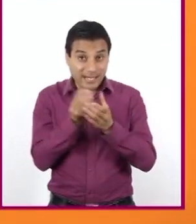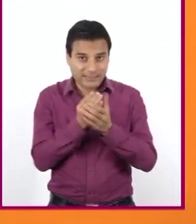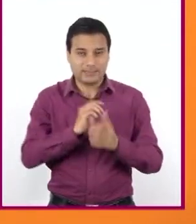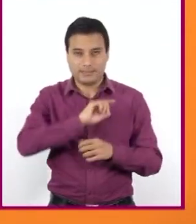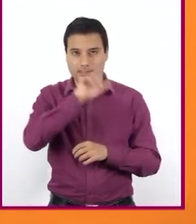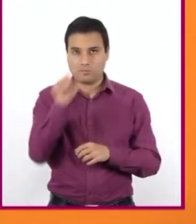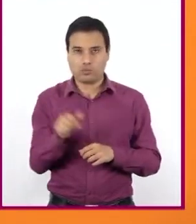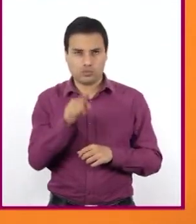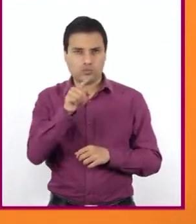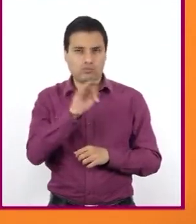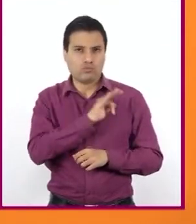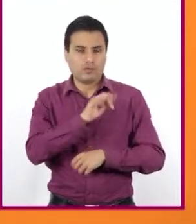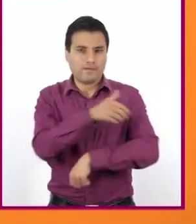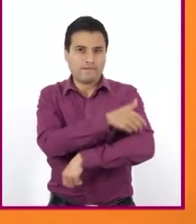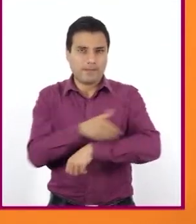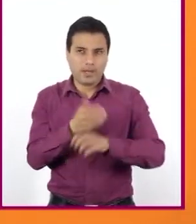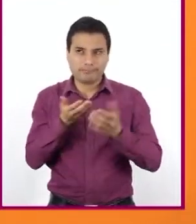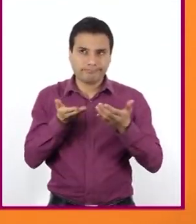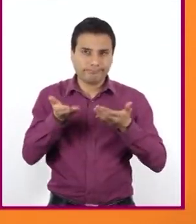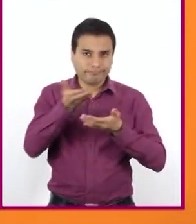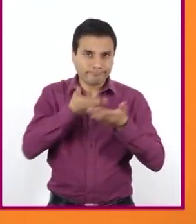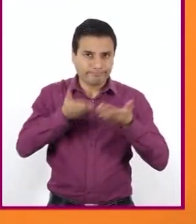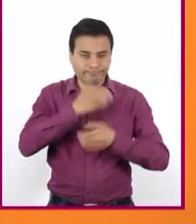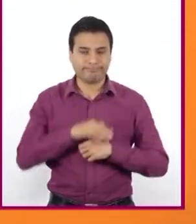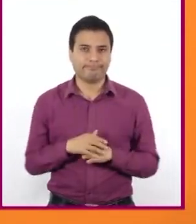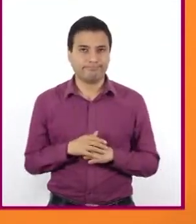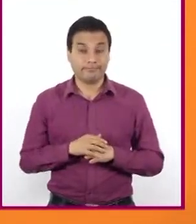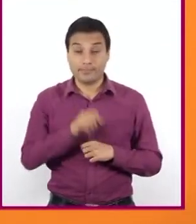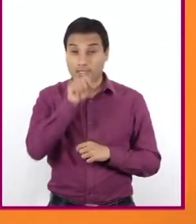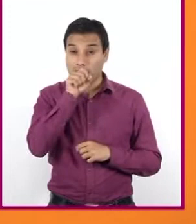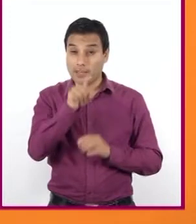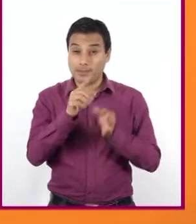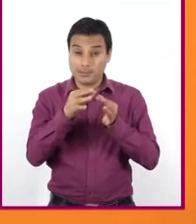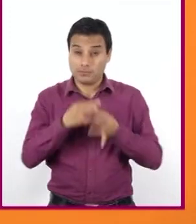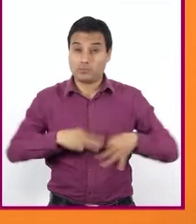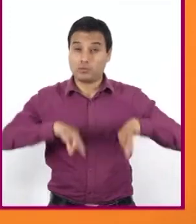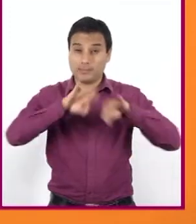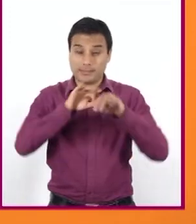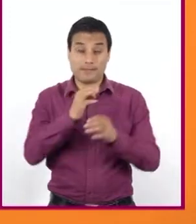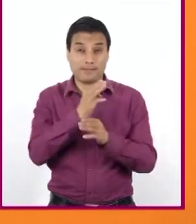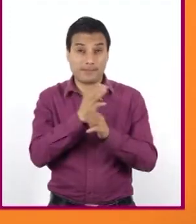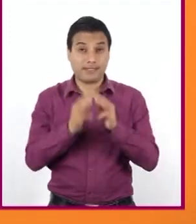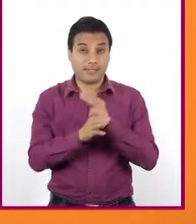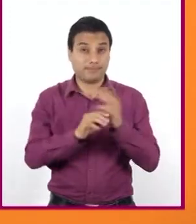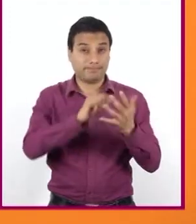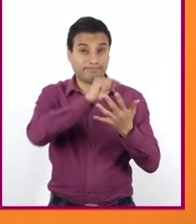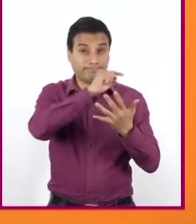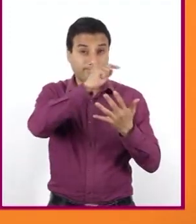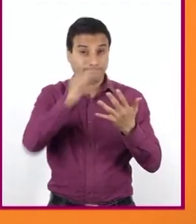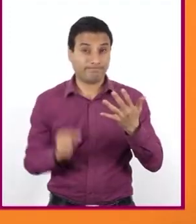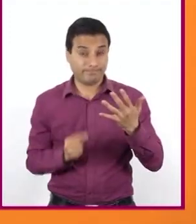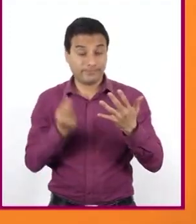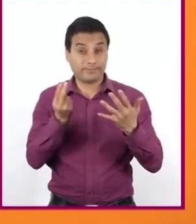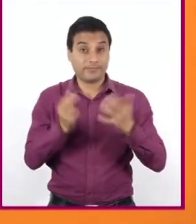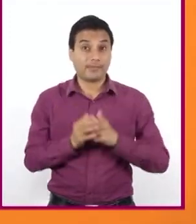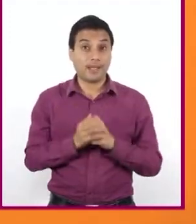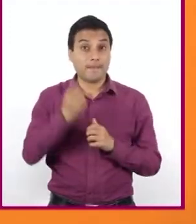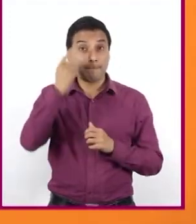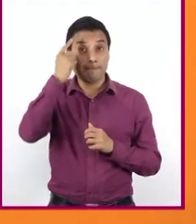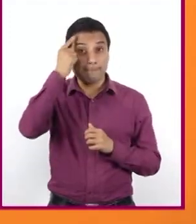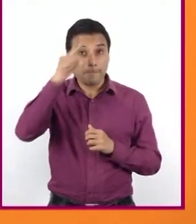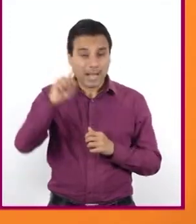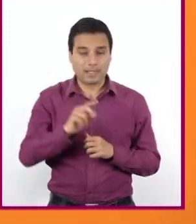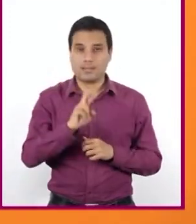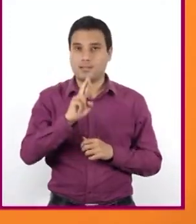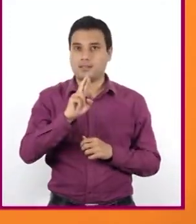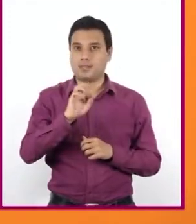avances con su familia. También es importante que consideren el material que necesitarán para concluir con el reto propuesto de la